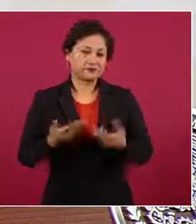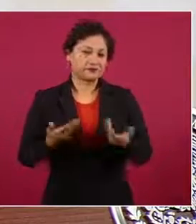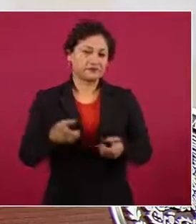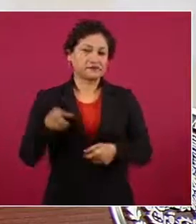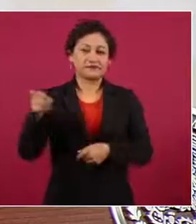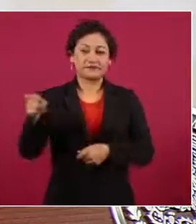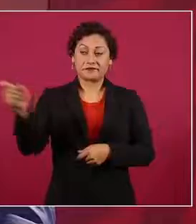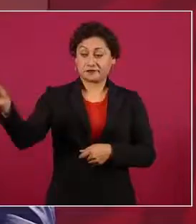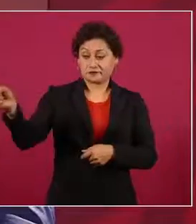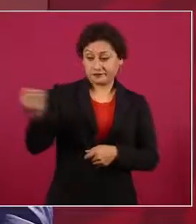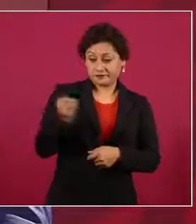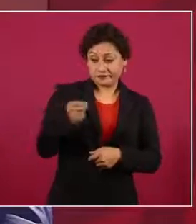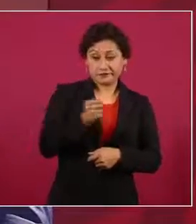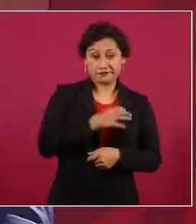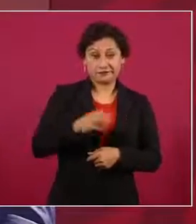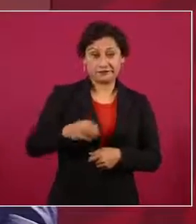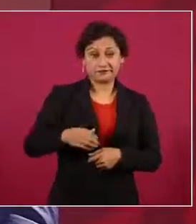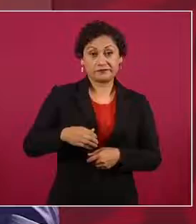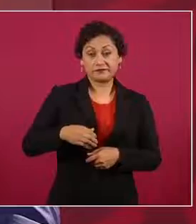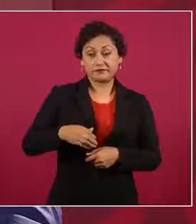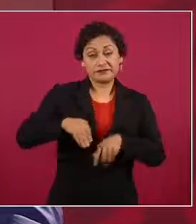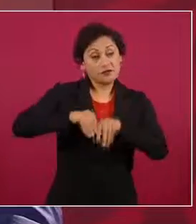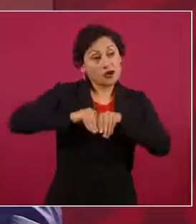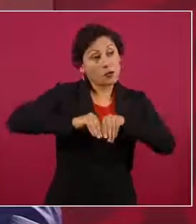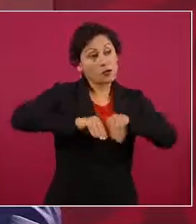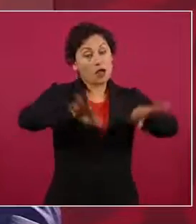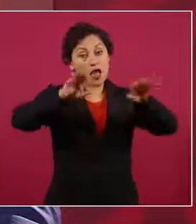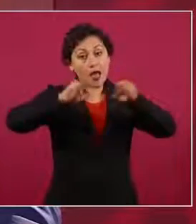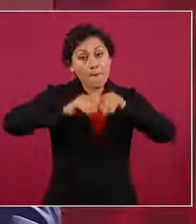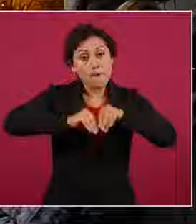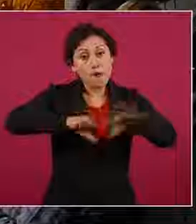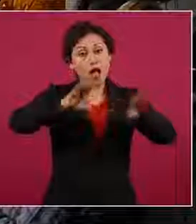proyectar a candidatos. Eso ya no funciona.